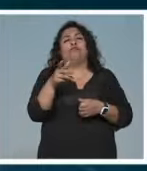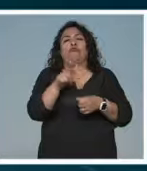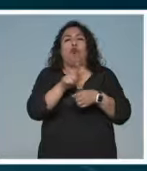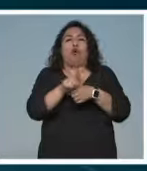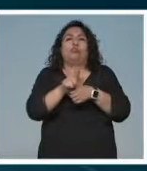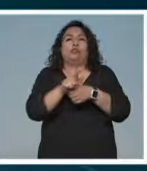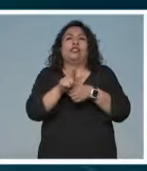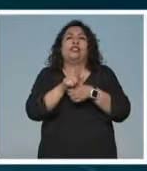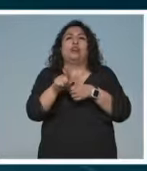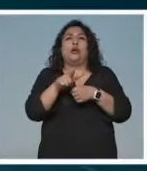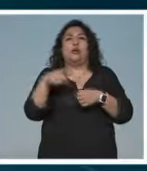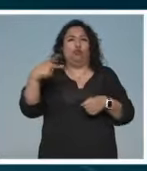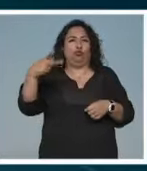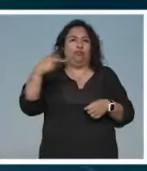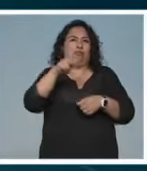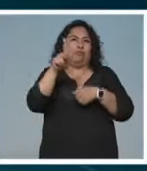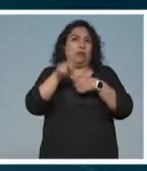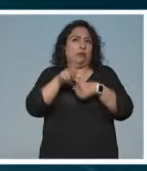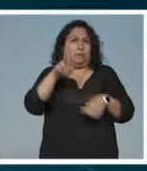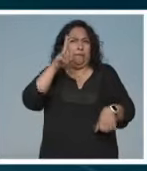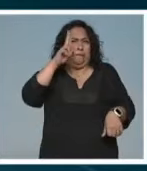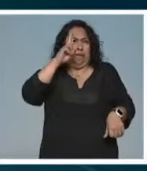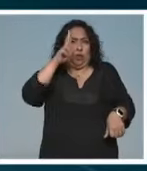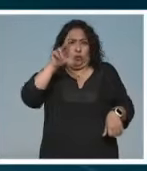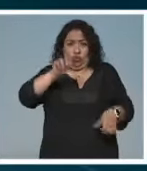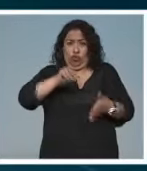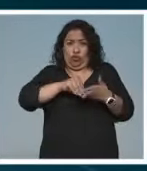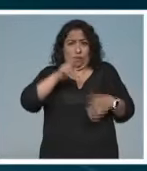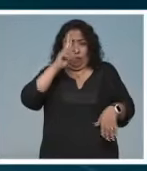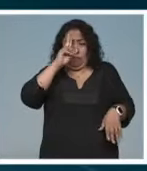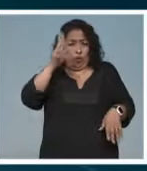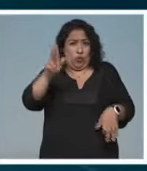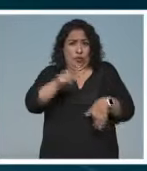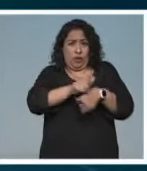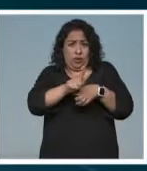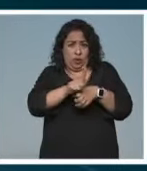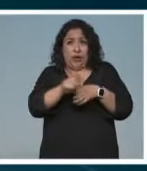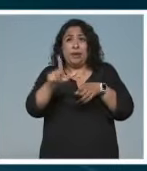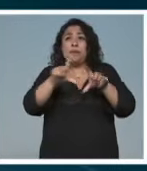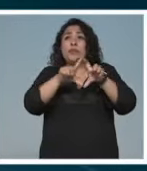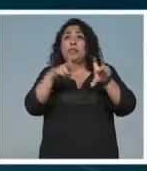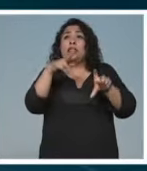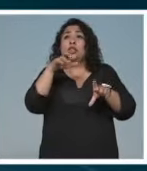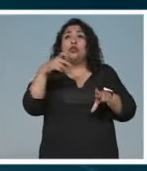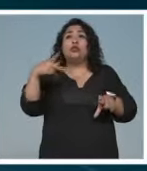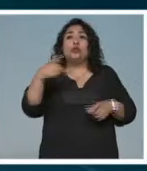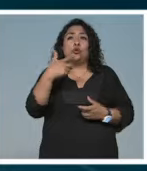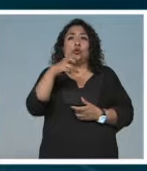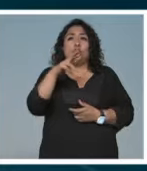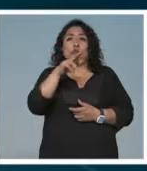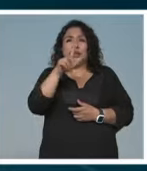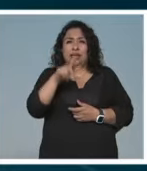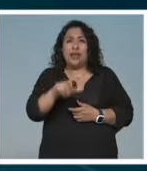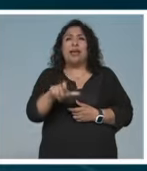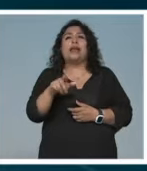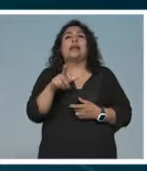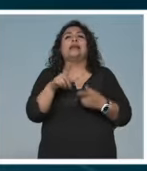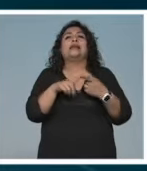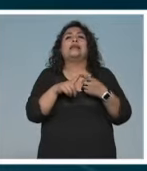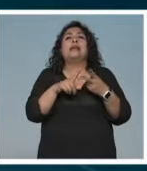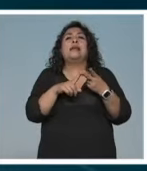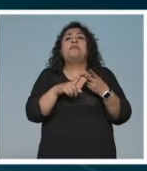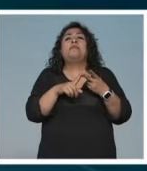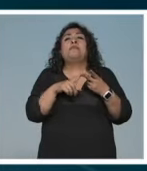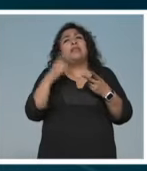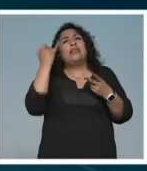país, el suyo, donde está prohibida hasta la fecha. Sobre un guión del propio Gutiérrez Alea y Senel Paz, la